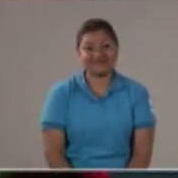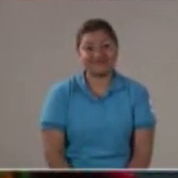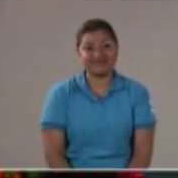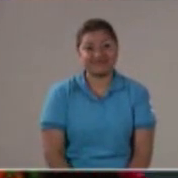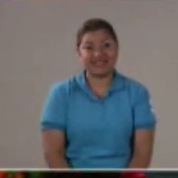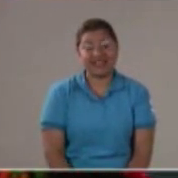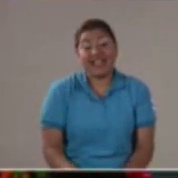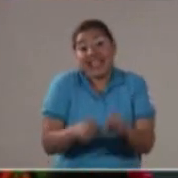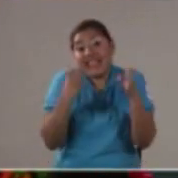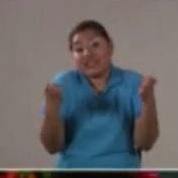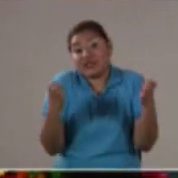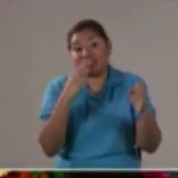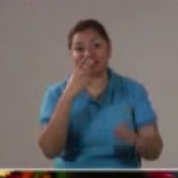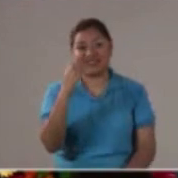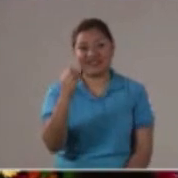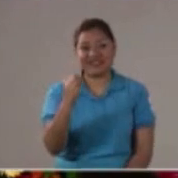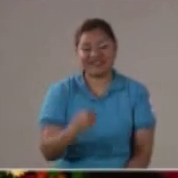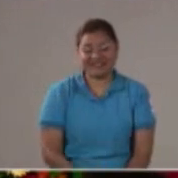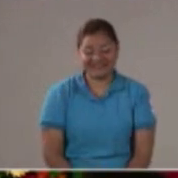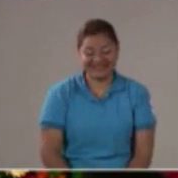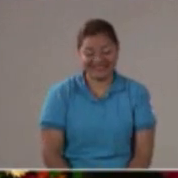Todo hace mal.